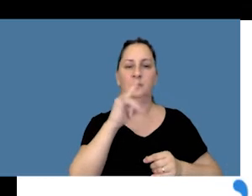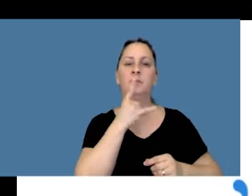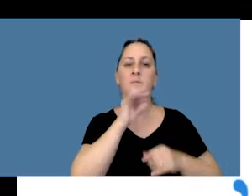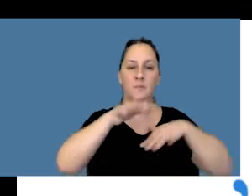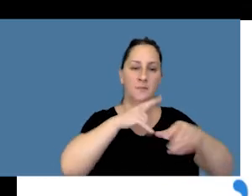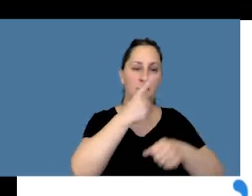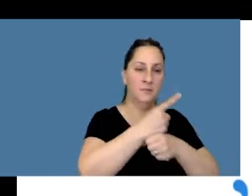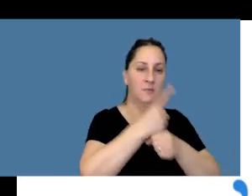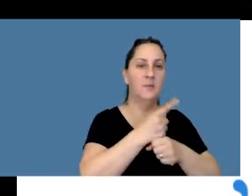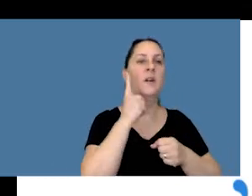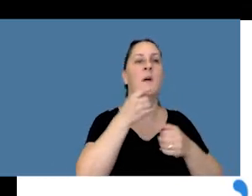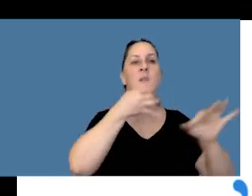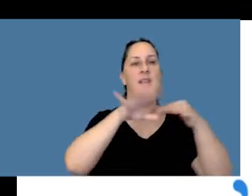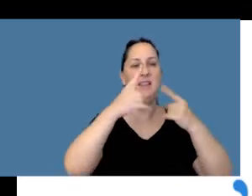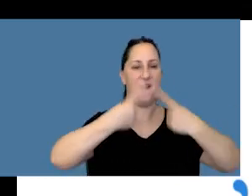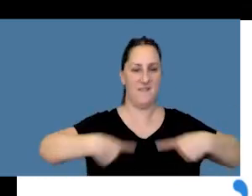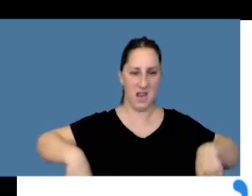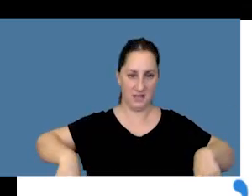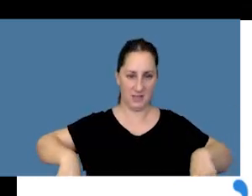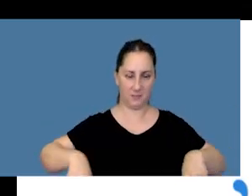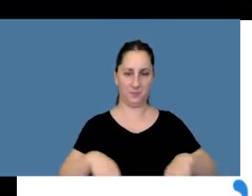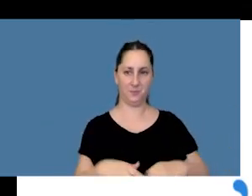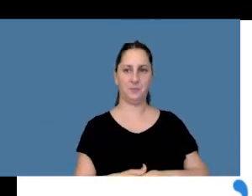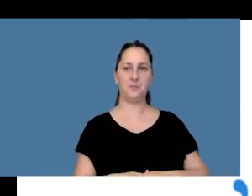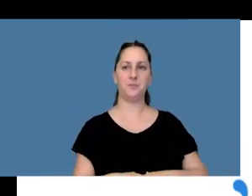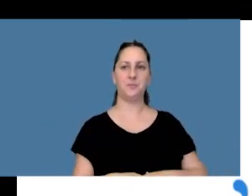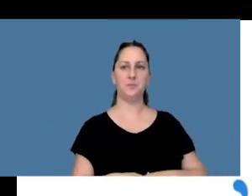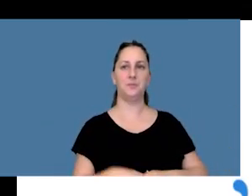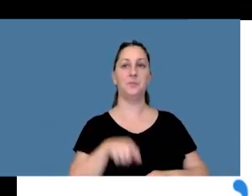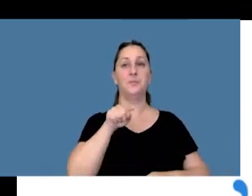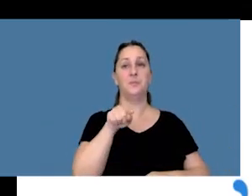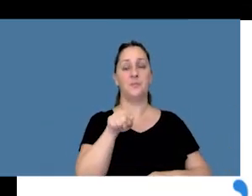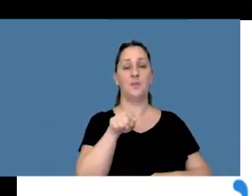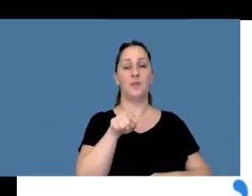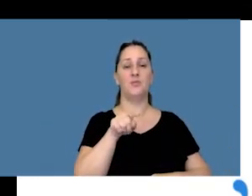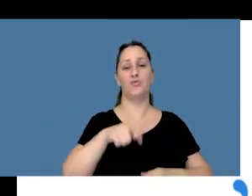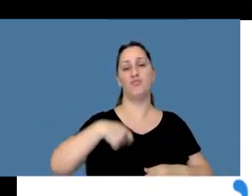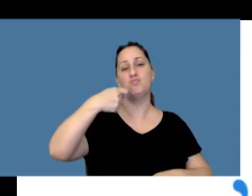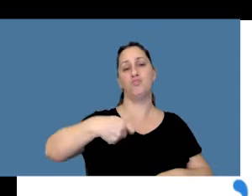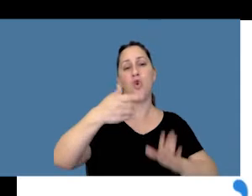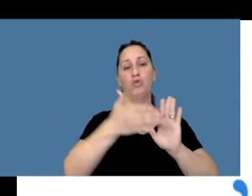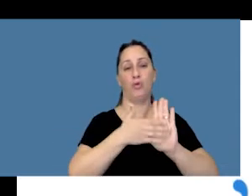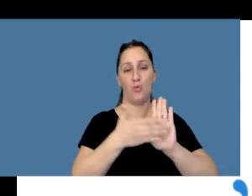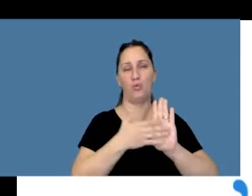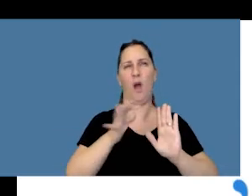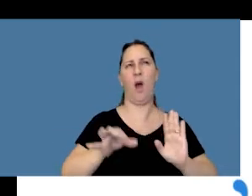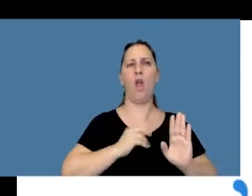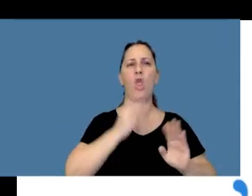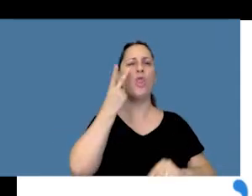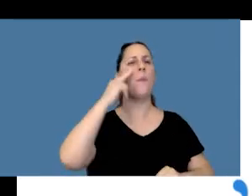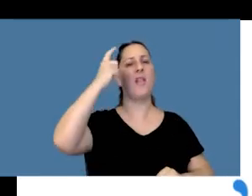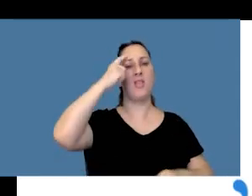lo considera venta de bienes. Esto está, digamos, desde el monotributo del año